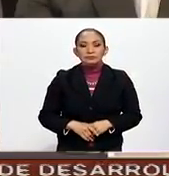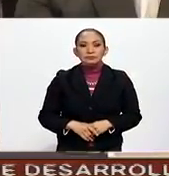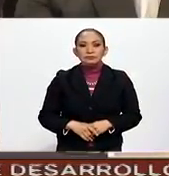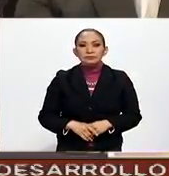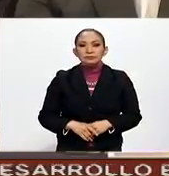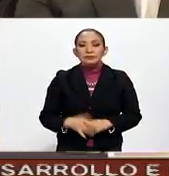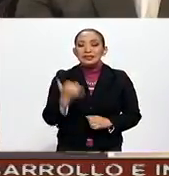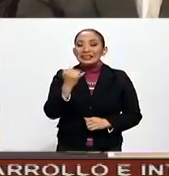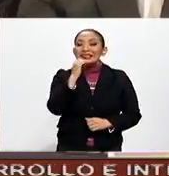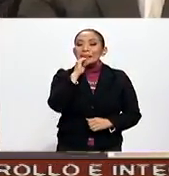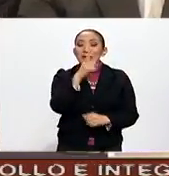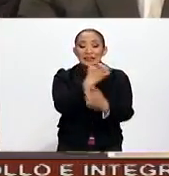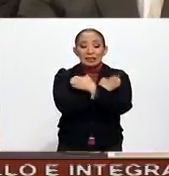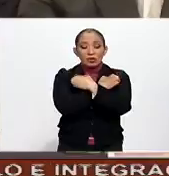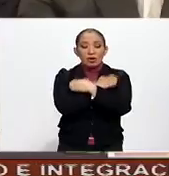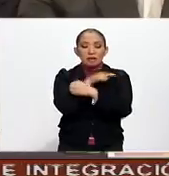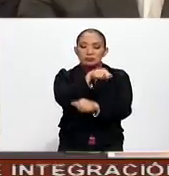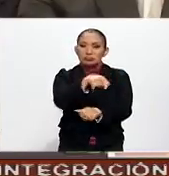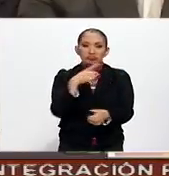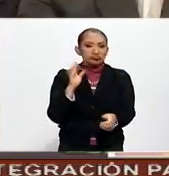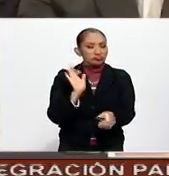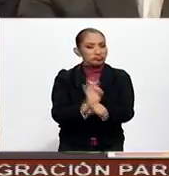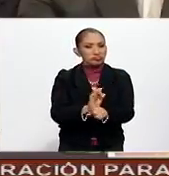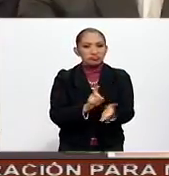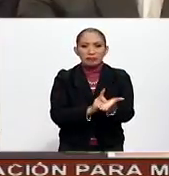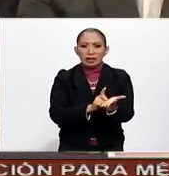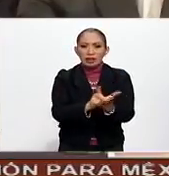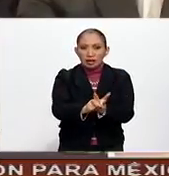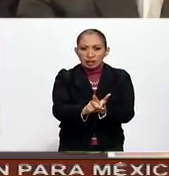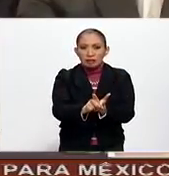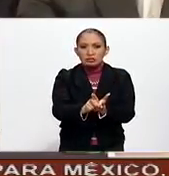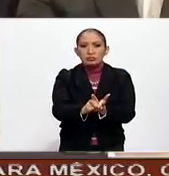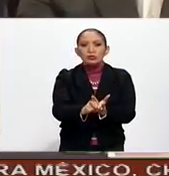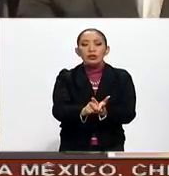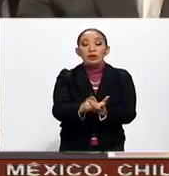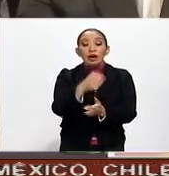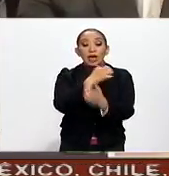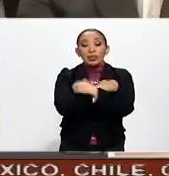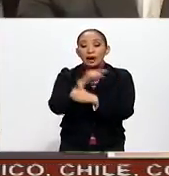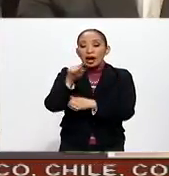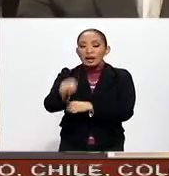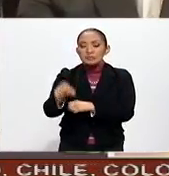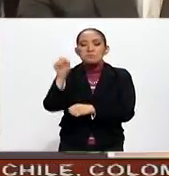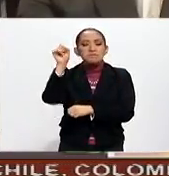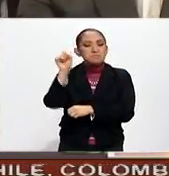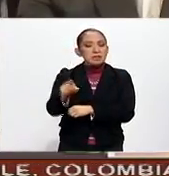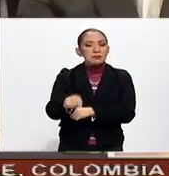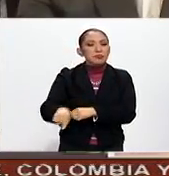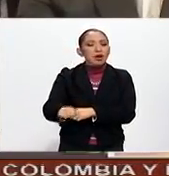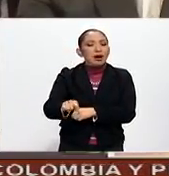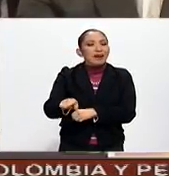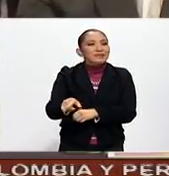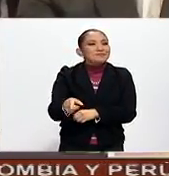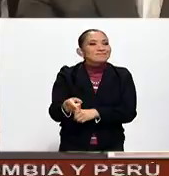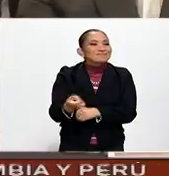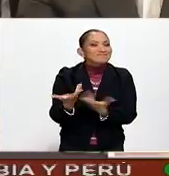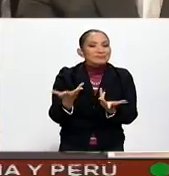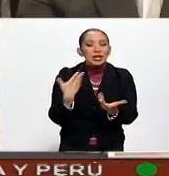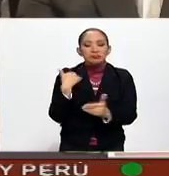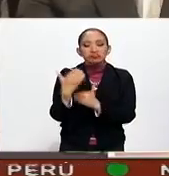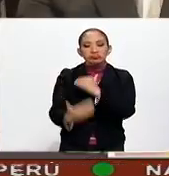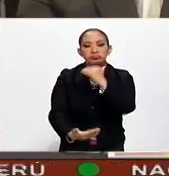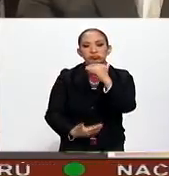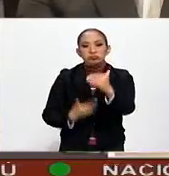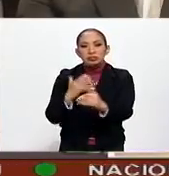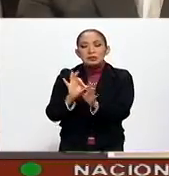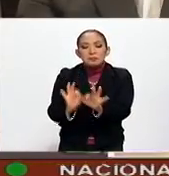Y además de eso, la educación es un derecho. Y además de eso, la educación es en sí mismo uno de los